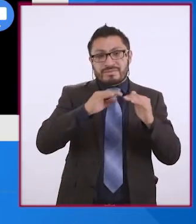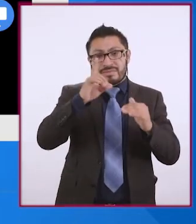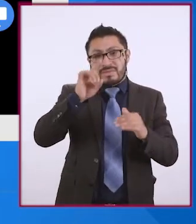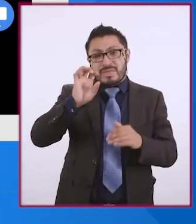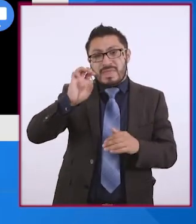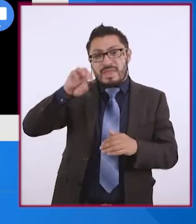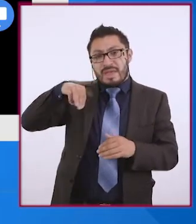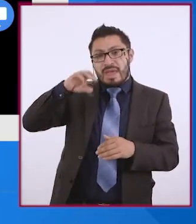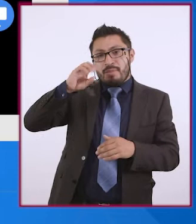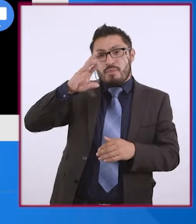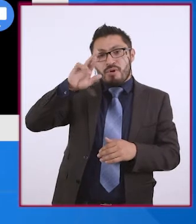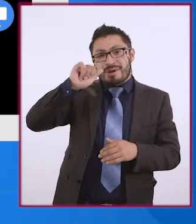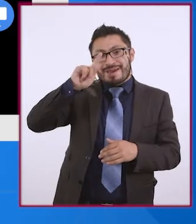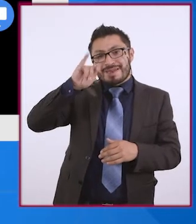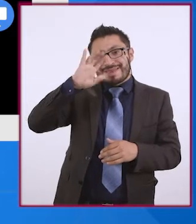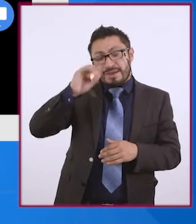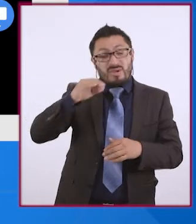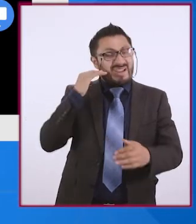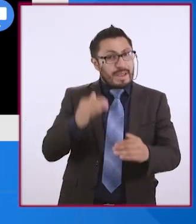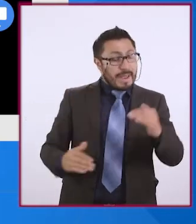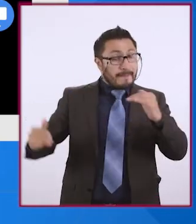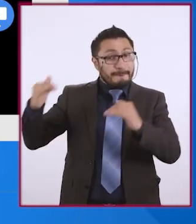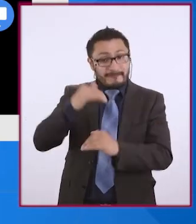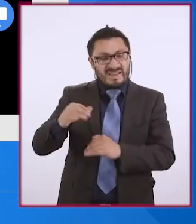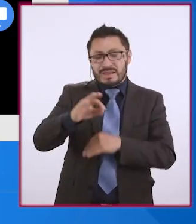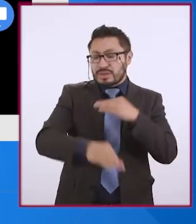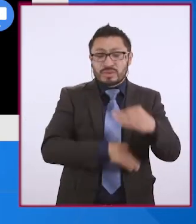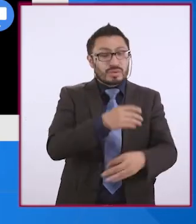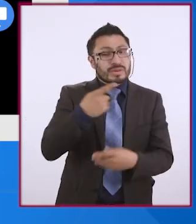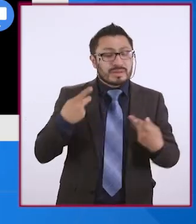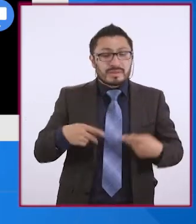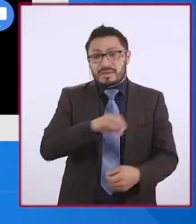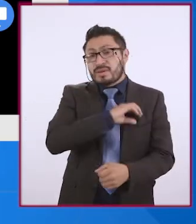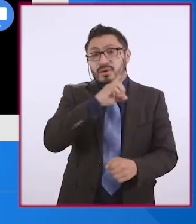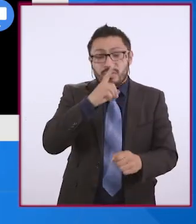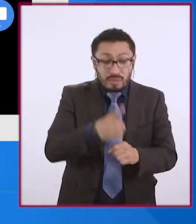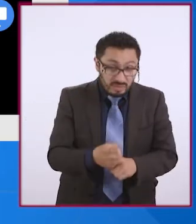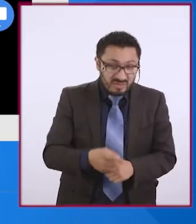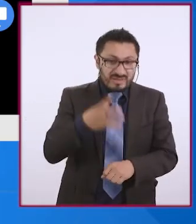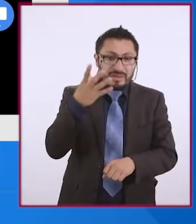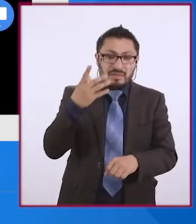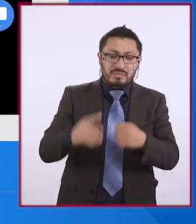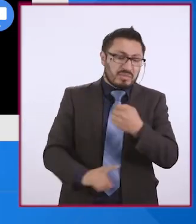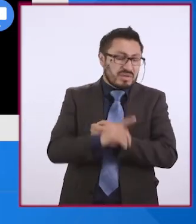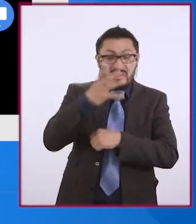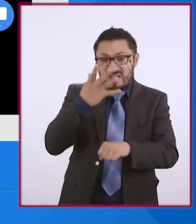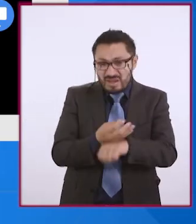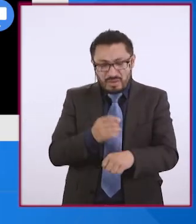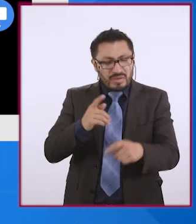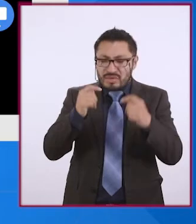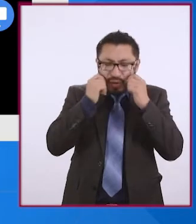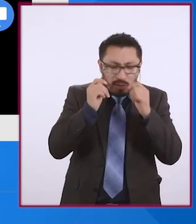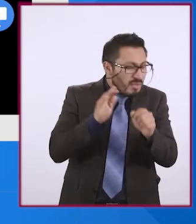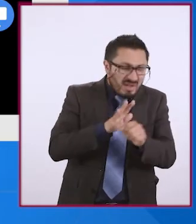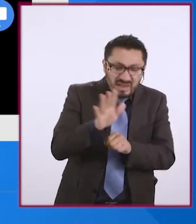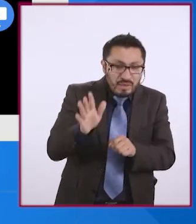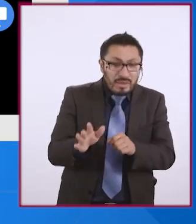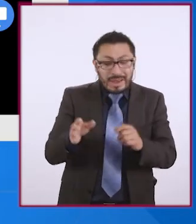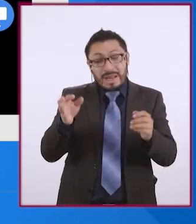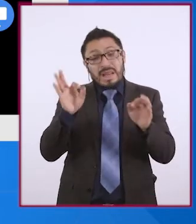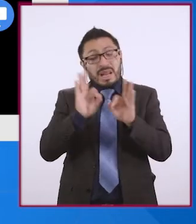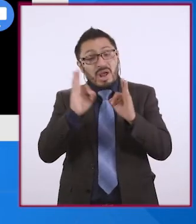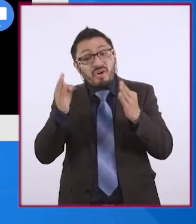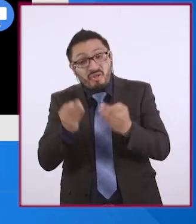avanzado, que todos tengan la posibilidad de resolver sus conflictos, cualesquiera que estos sean, por